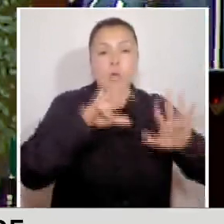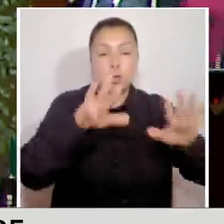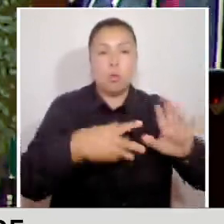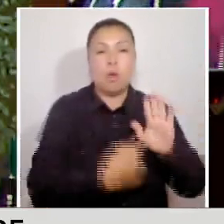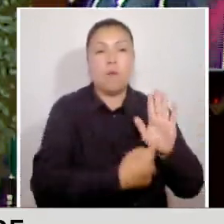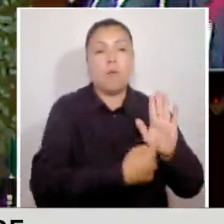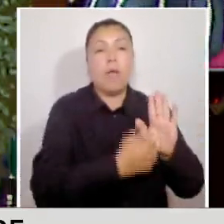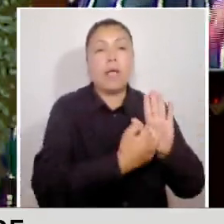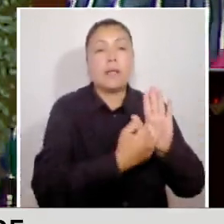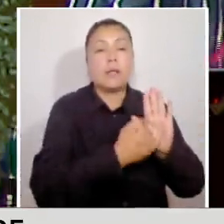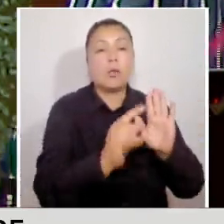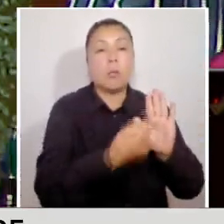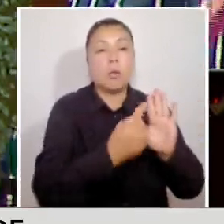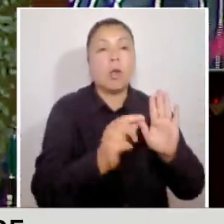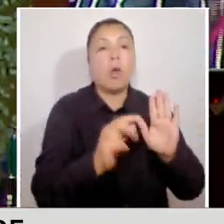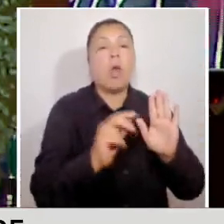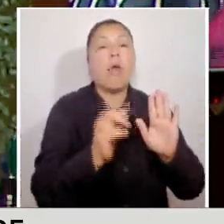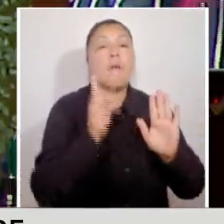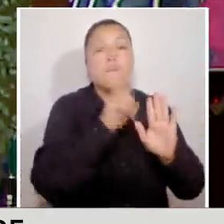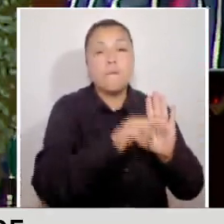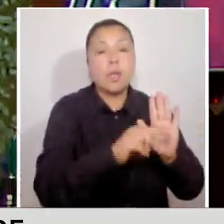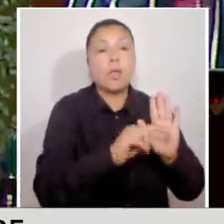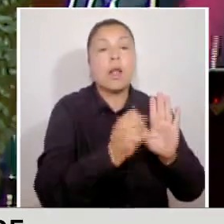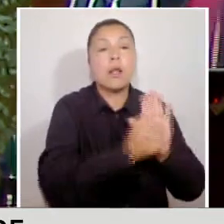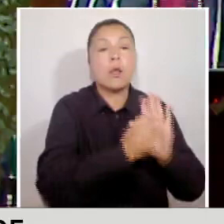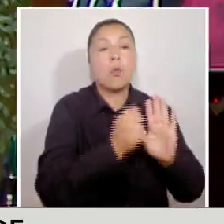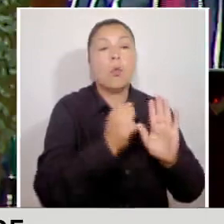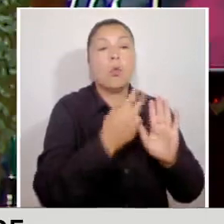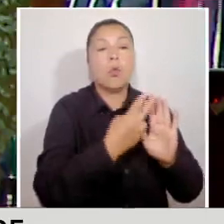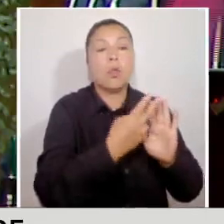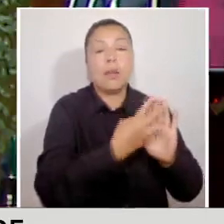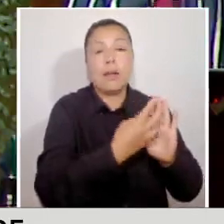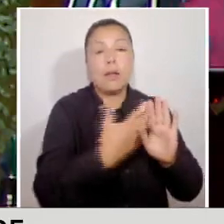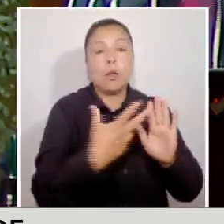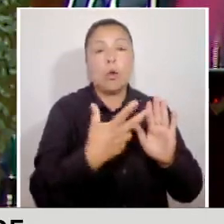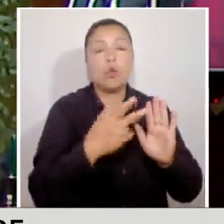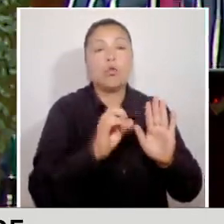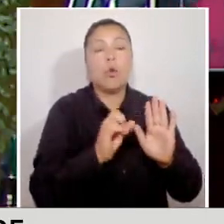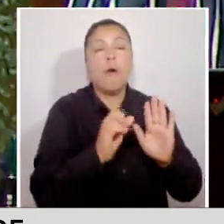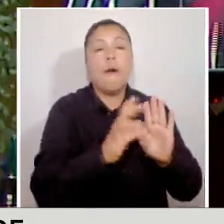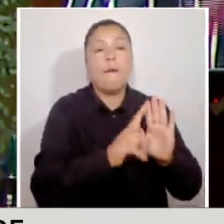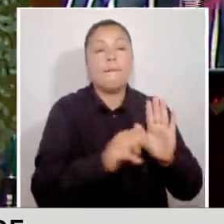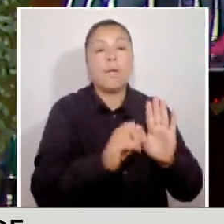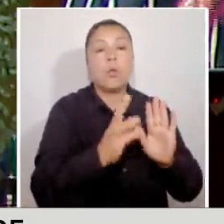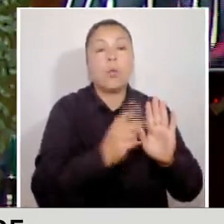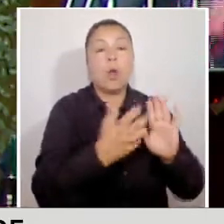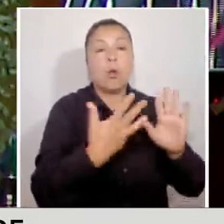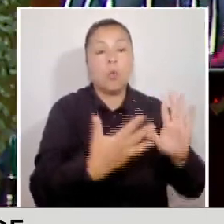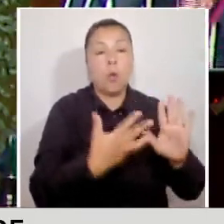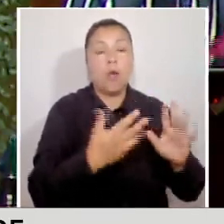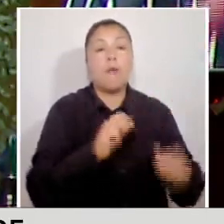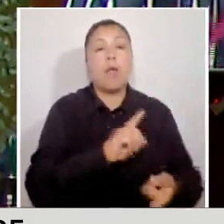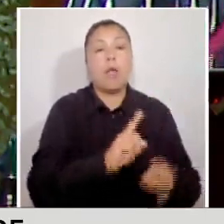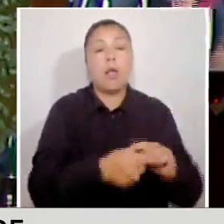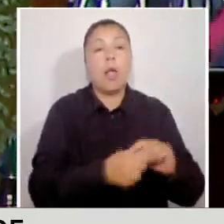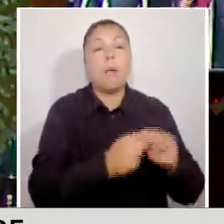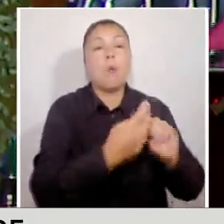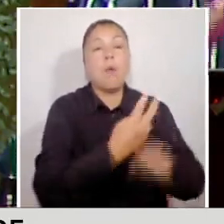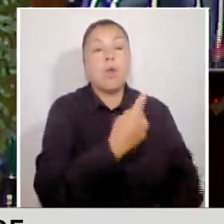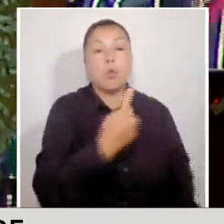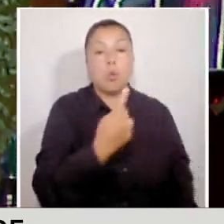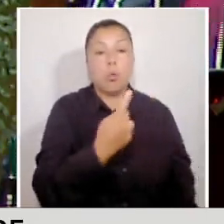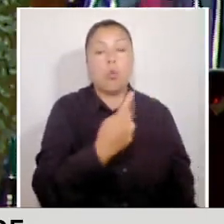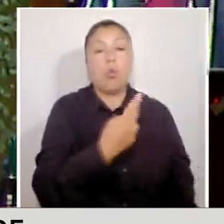inciso primero inciso final del artículo 238 bis del numeral 9 que ha pasado a ser número 21 el número